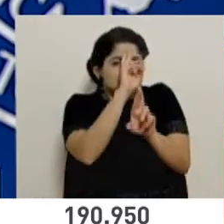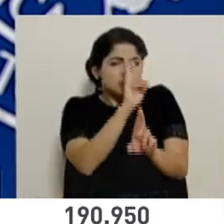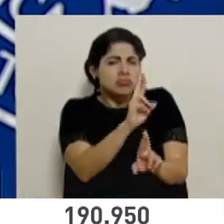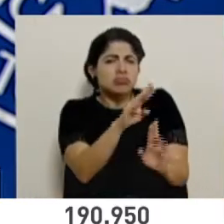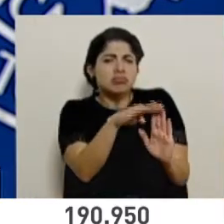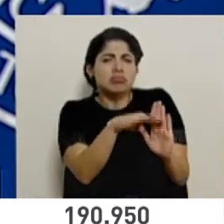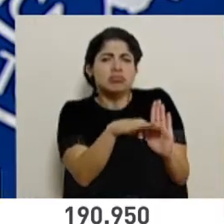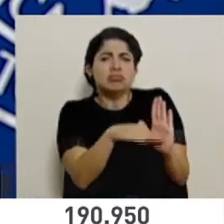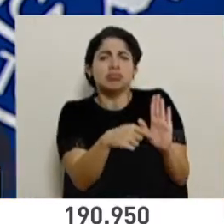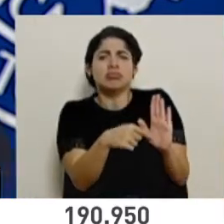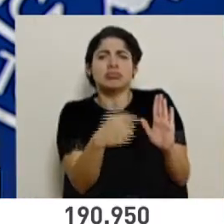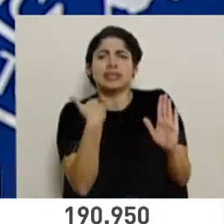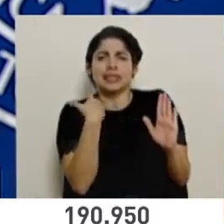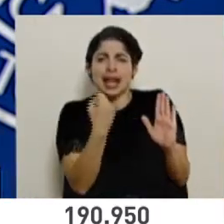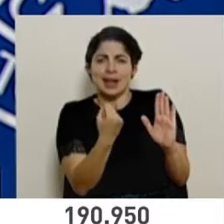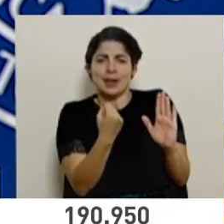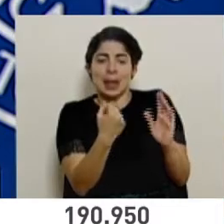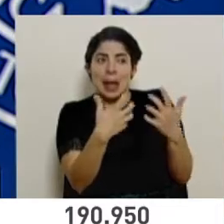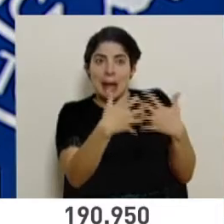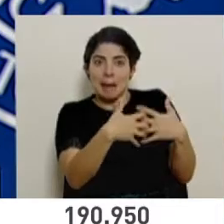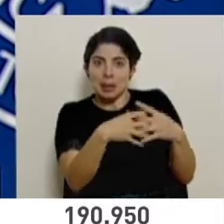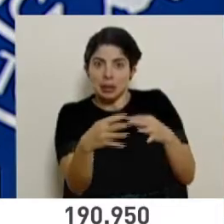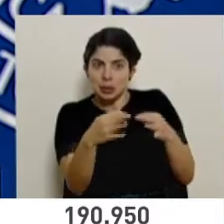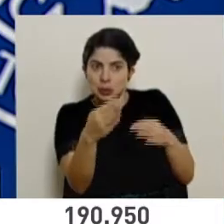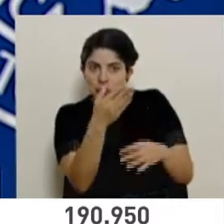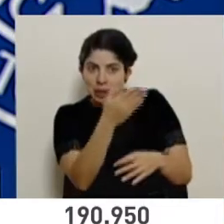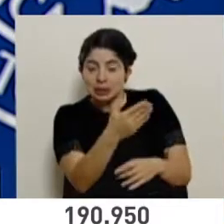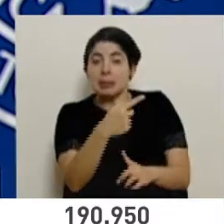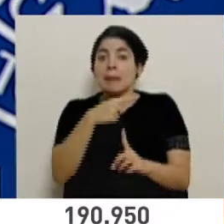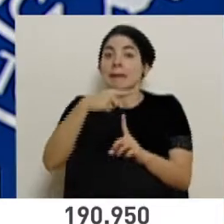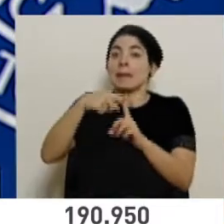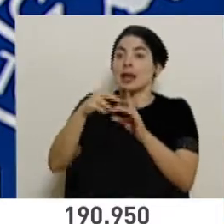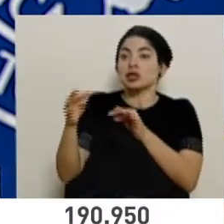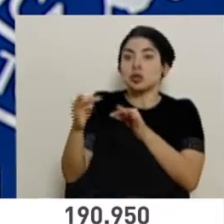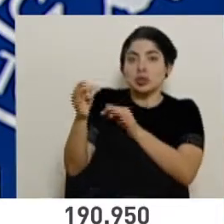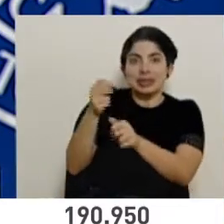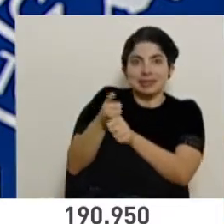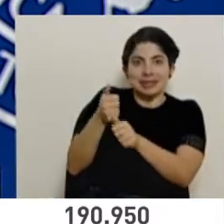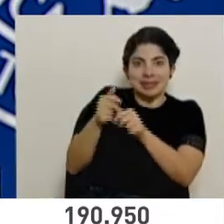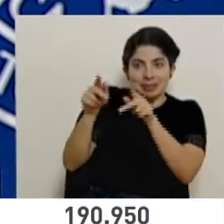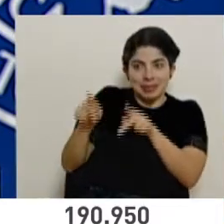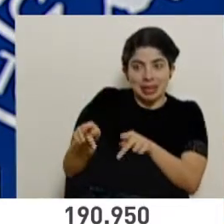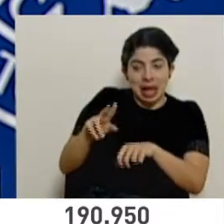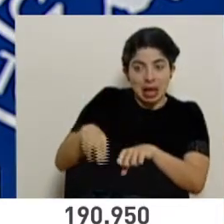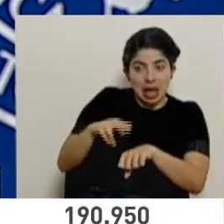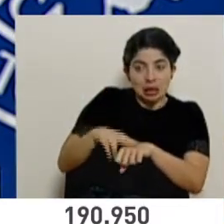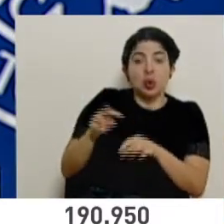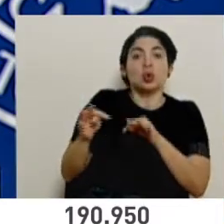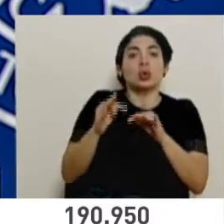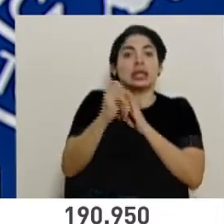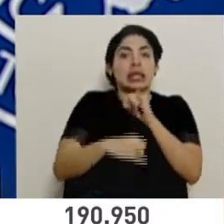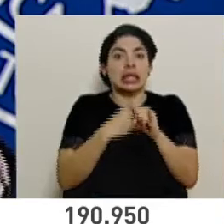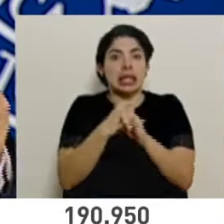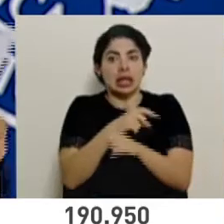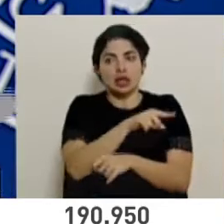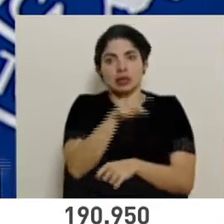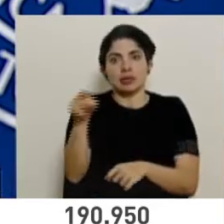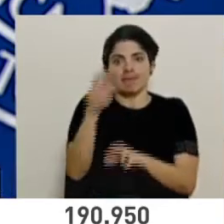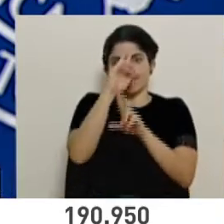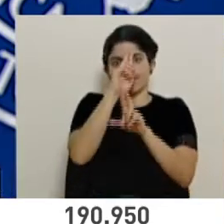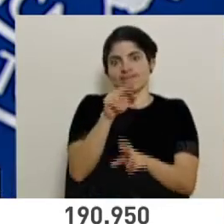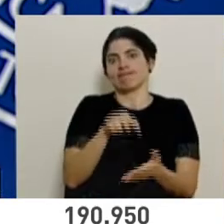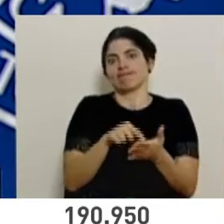protocolos sanitarios, tanto de las empresas turísticas como del turista nacional y el turista internacional. En